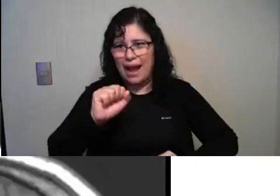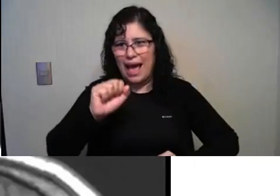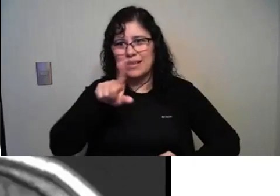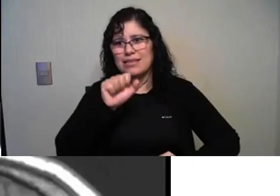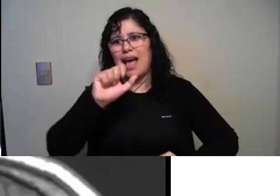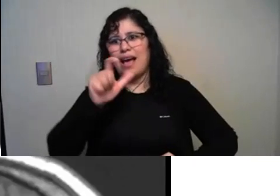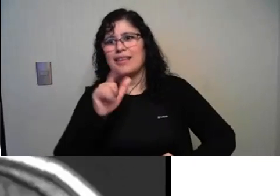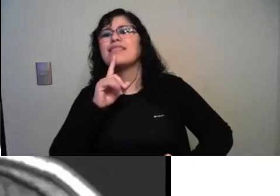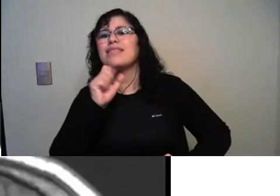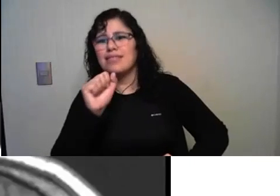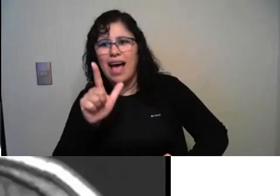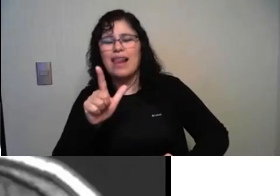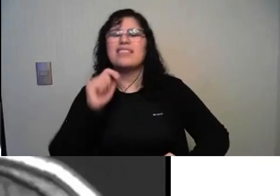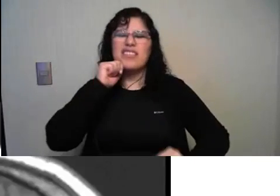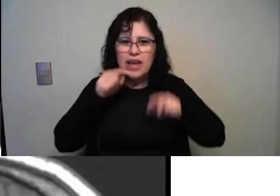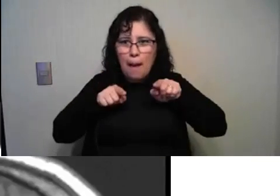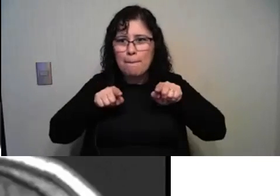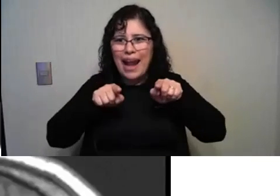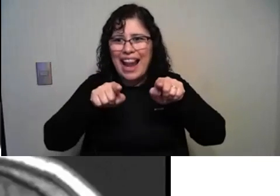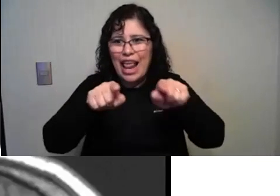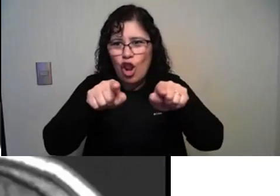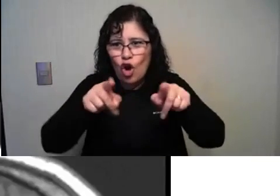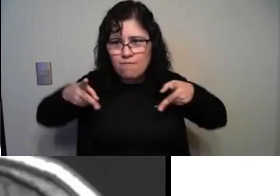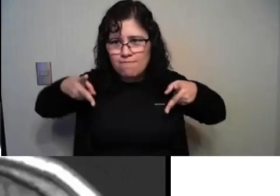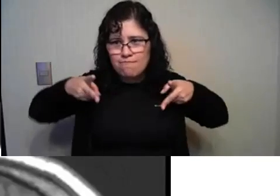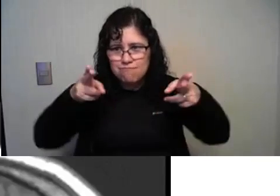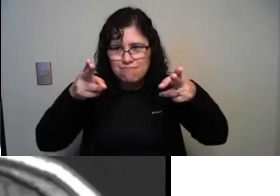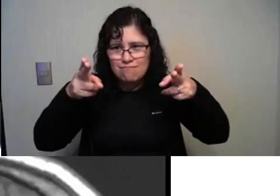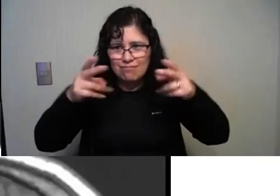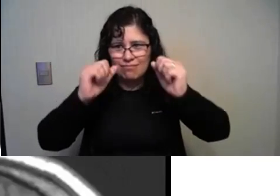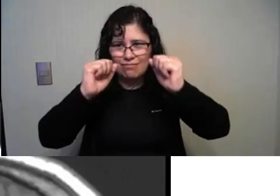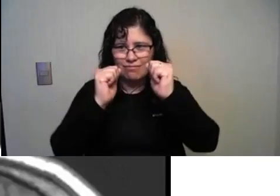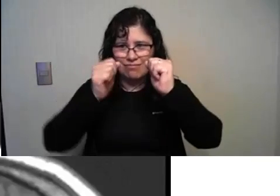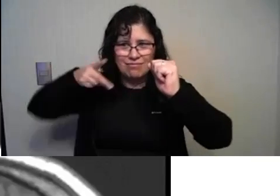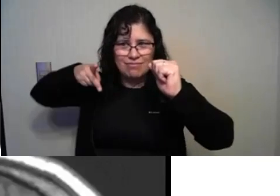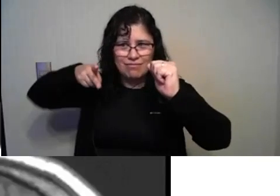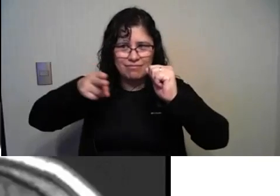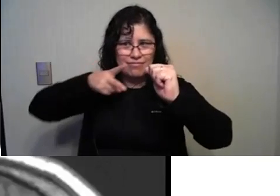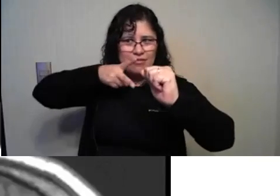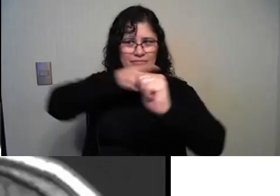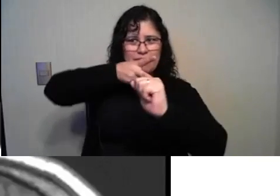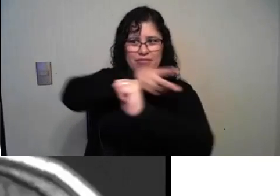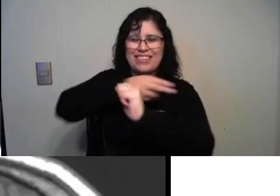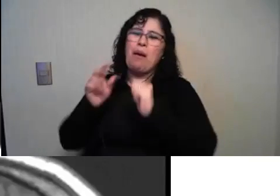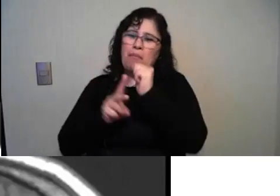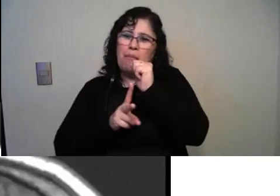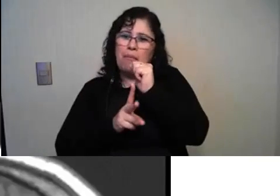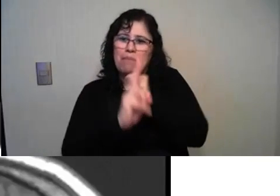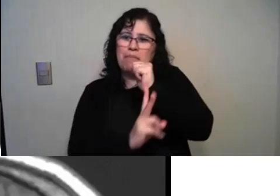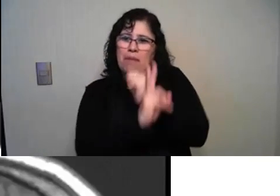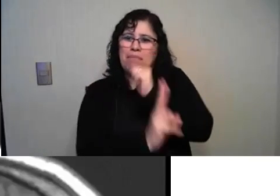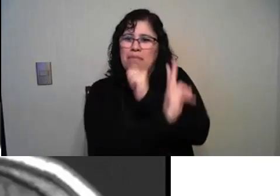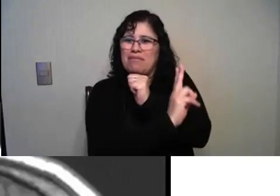paralelo a. ¿Ya? Y por tanto se van perdiendo las imágenes, ¿cierto? Y me voy más acercando hacia los